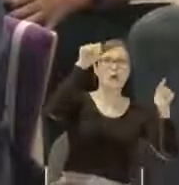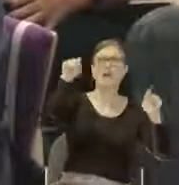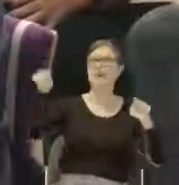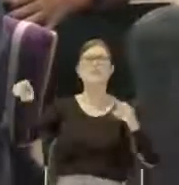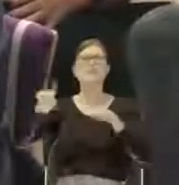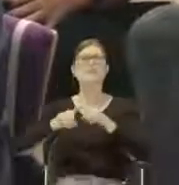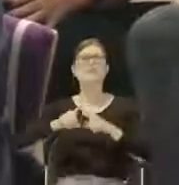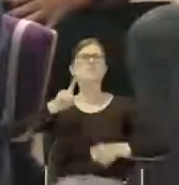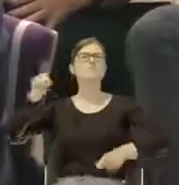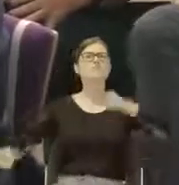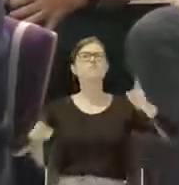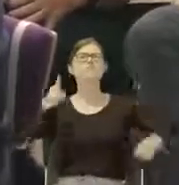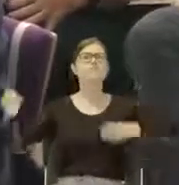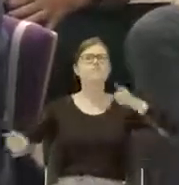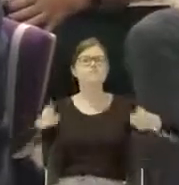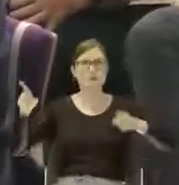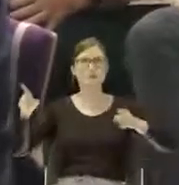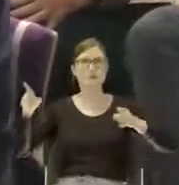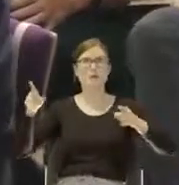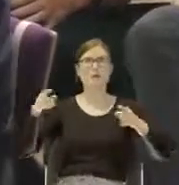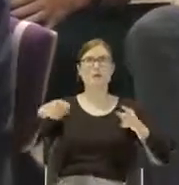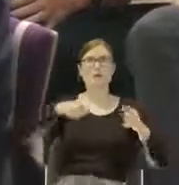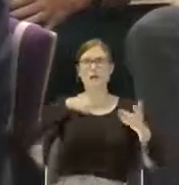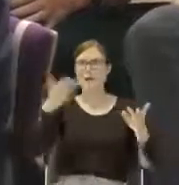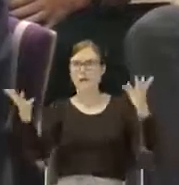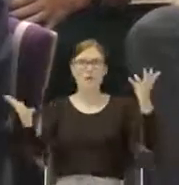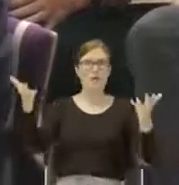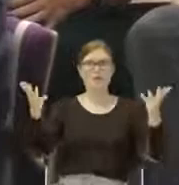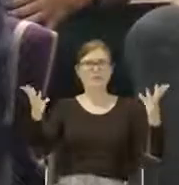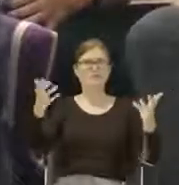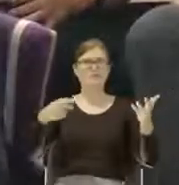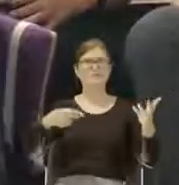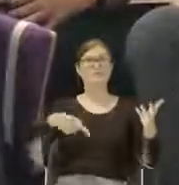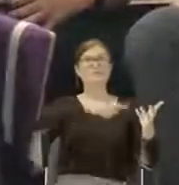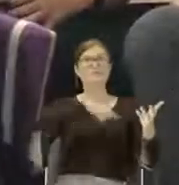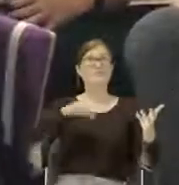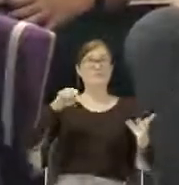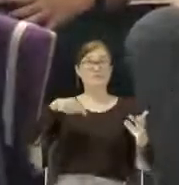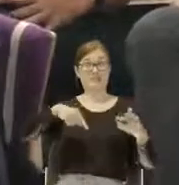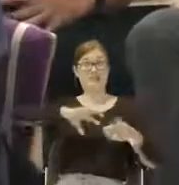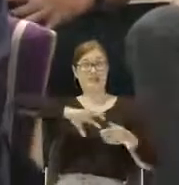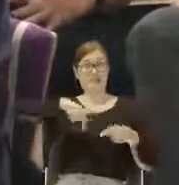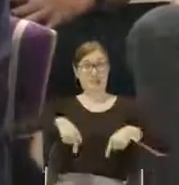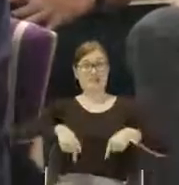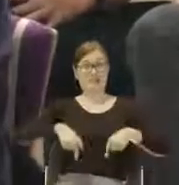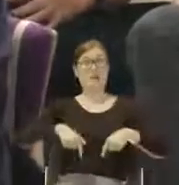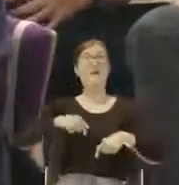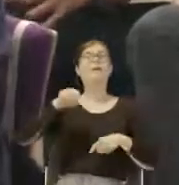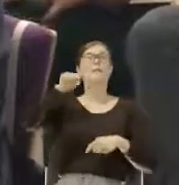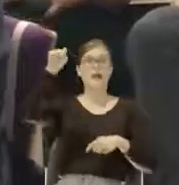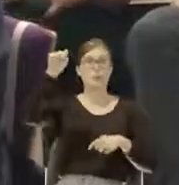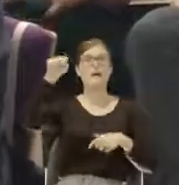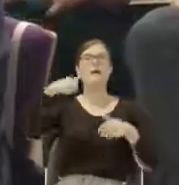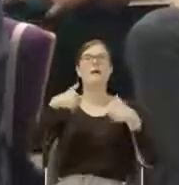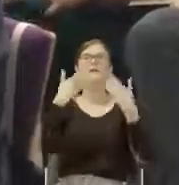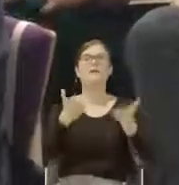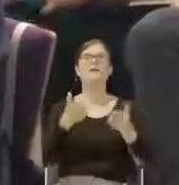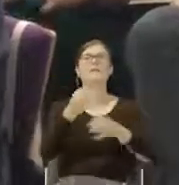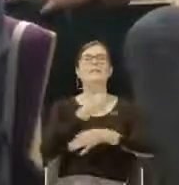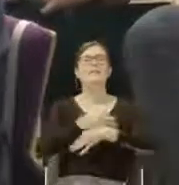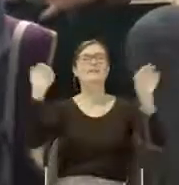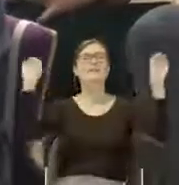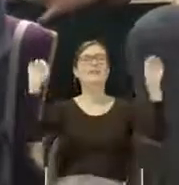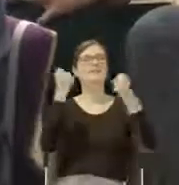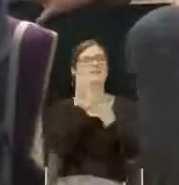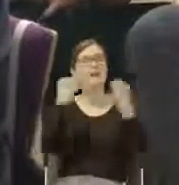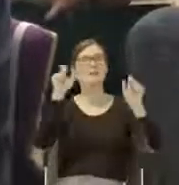capacidad de crear libertad individual y colectiva, la posibilidad de definir la más amplia concreción de derechos sociales y políticos, de servicios